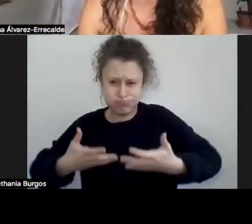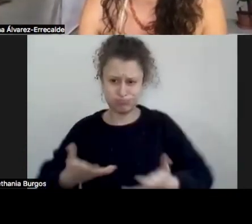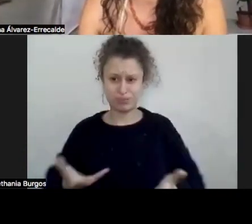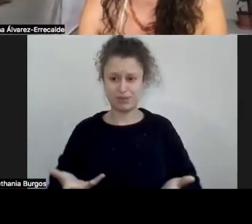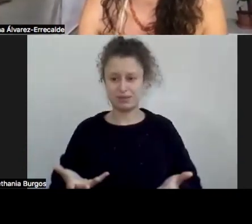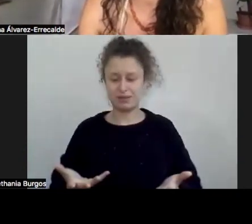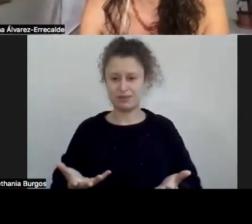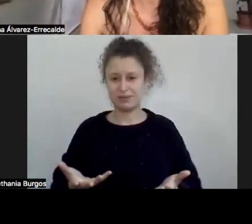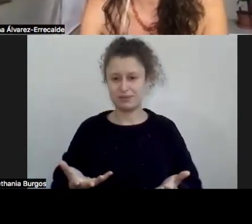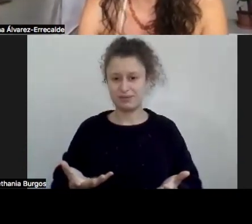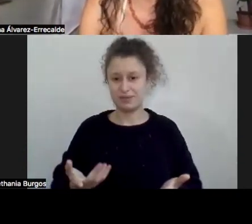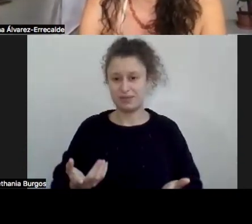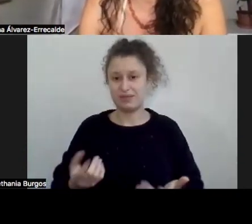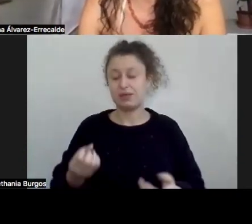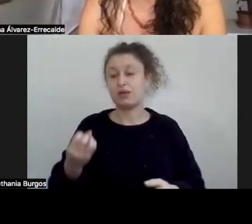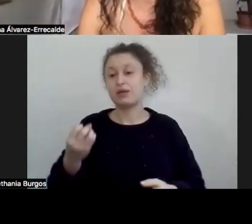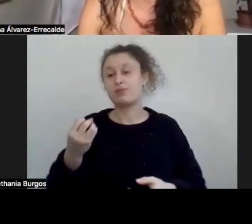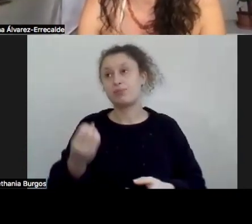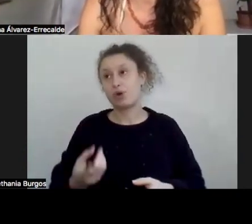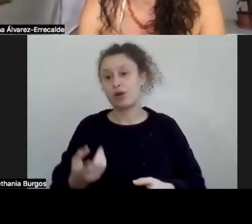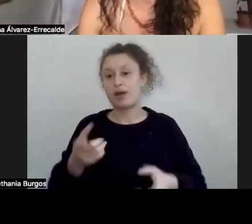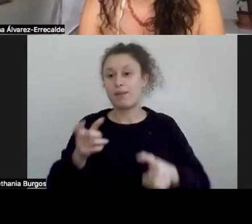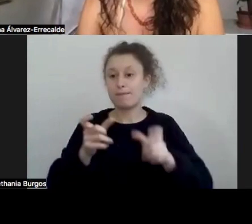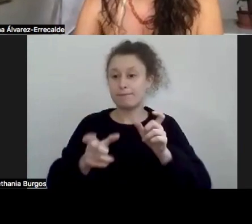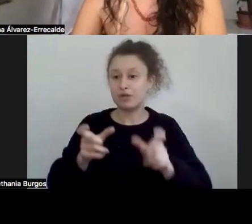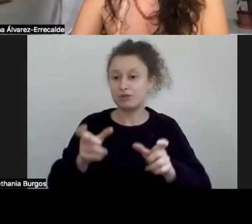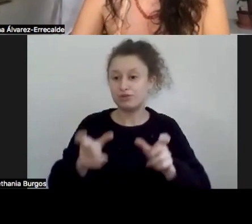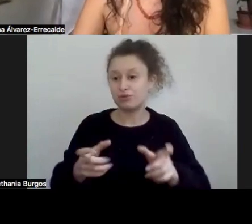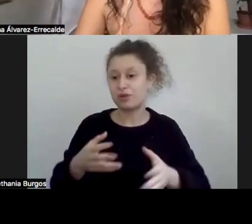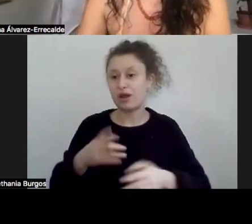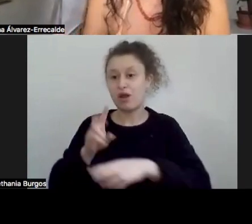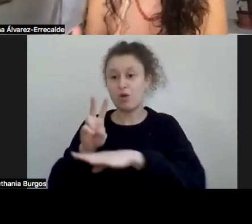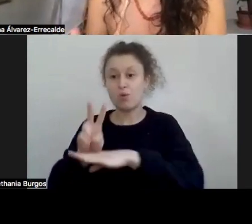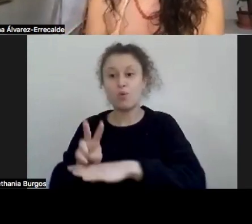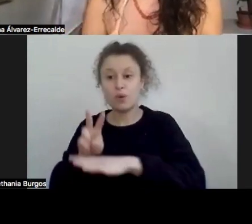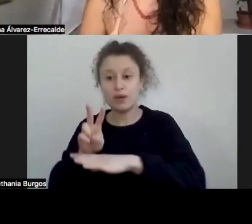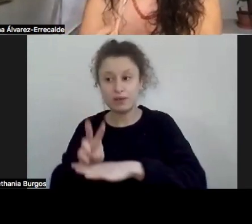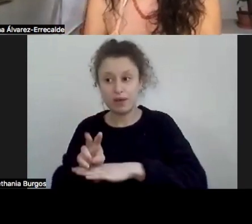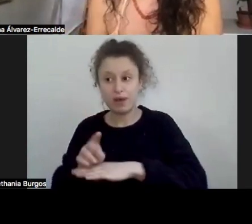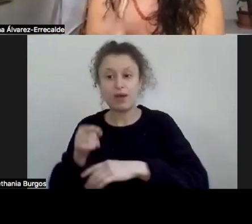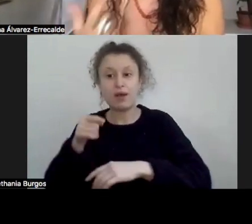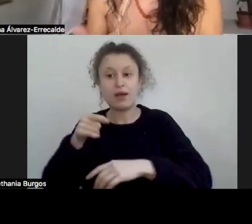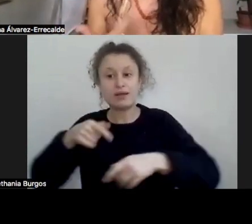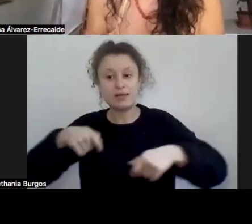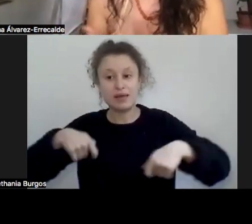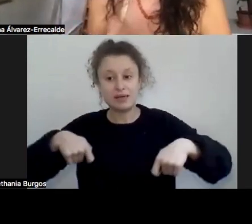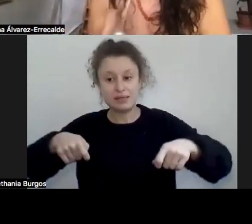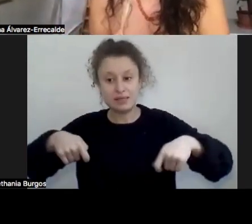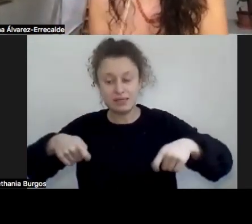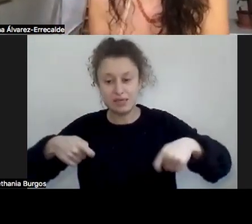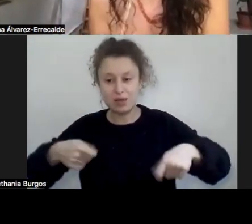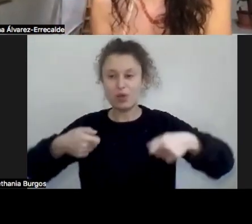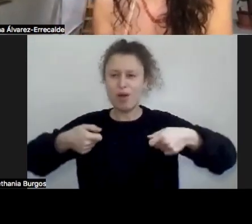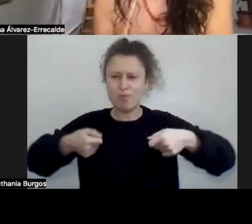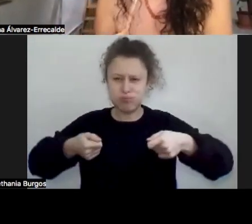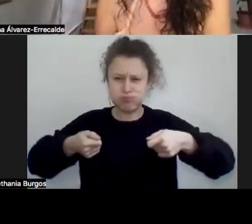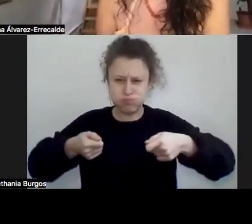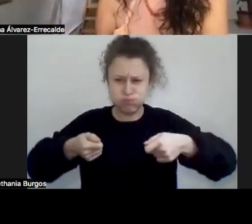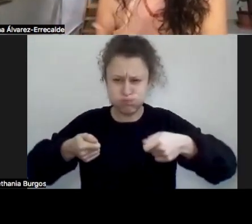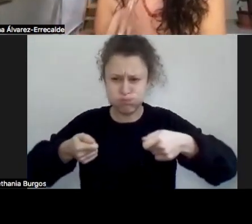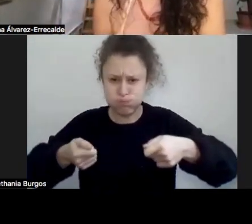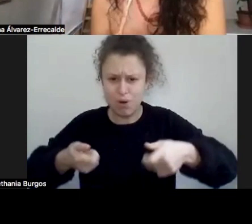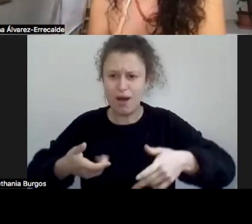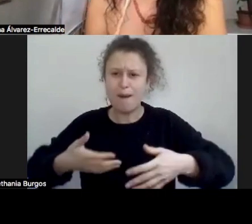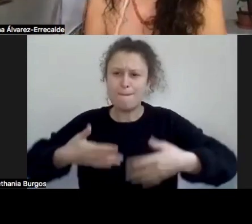que suele estar detrás de la silla de ruedas, que suele ser la mamá. Entonces, como bueno, intentar hablar de estas cosas